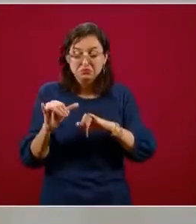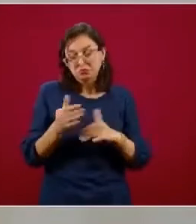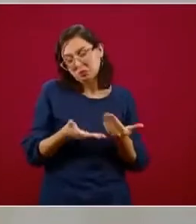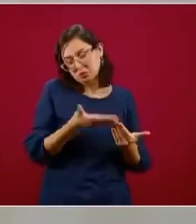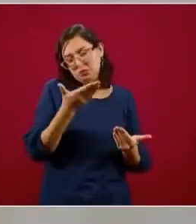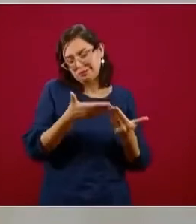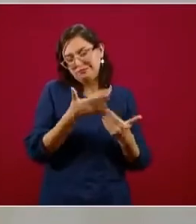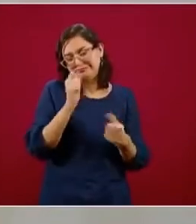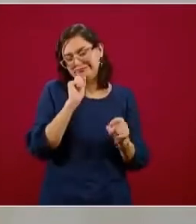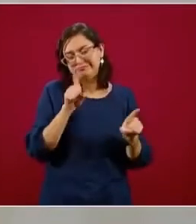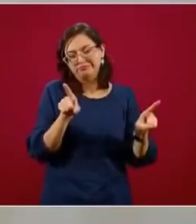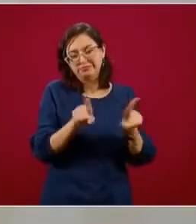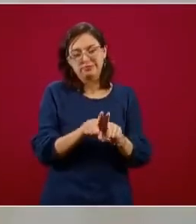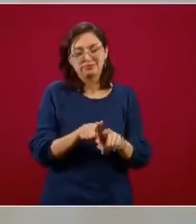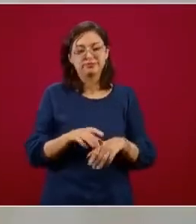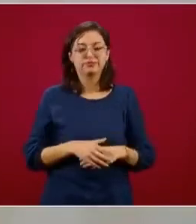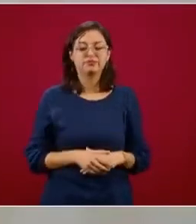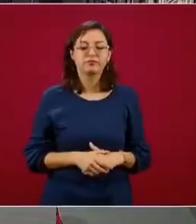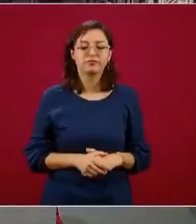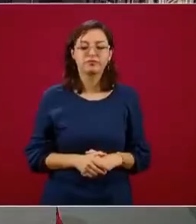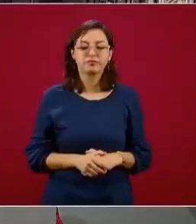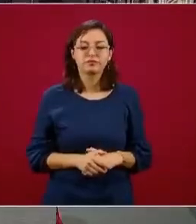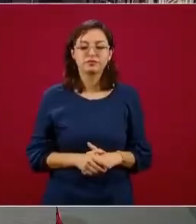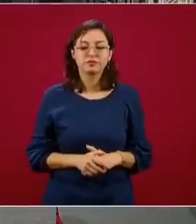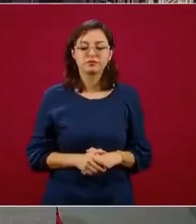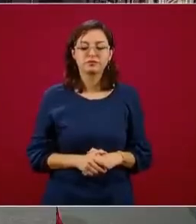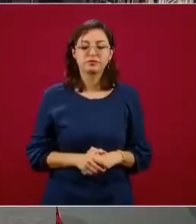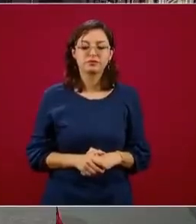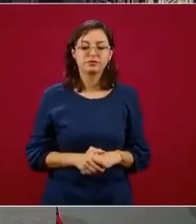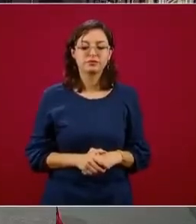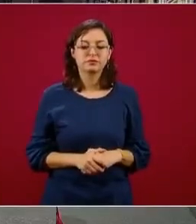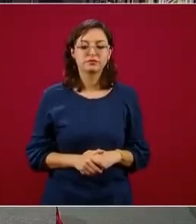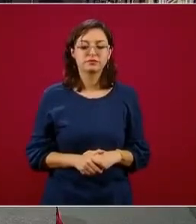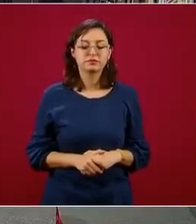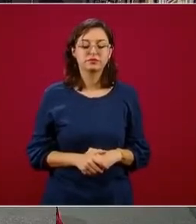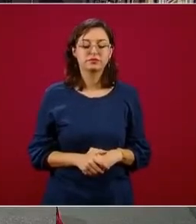la disponibilidad de insumos en el mercado nacional.